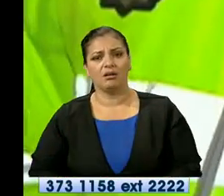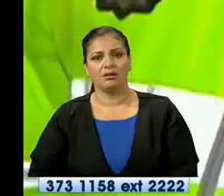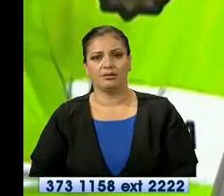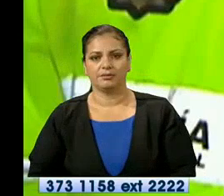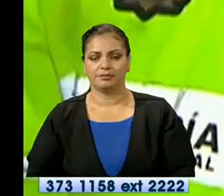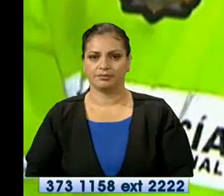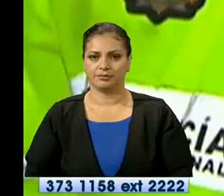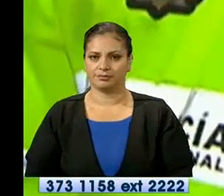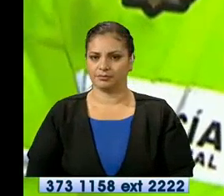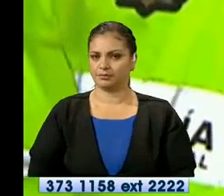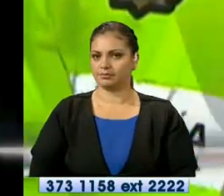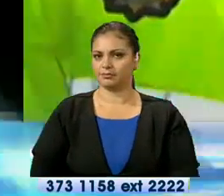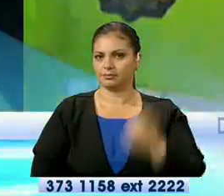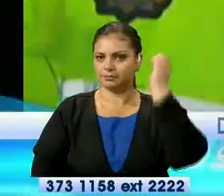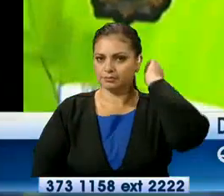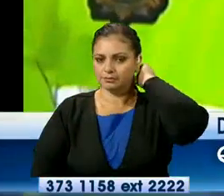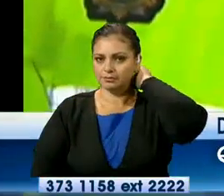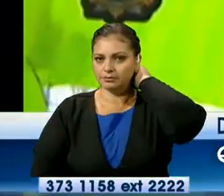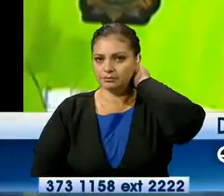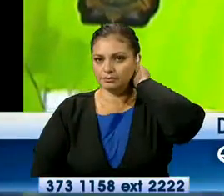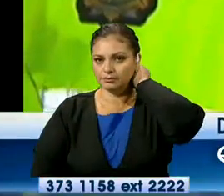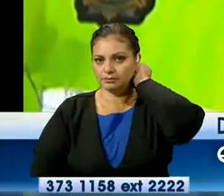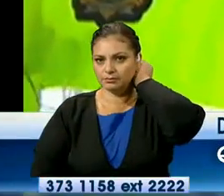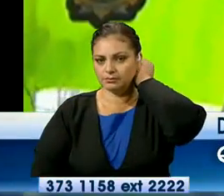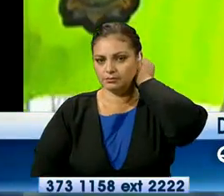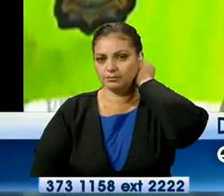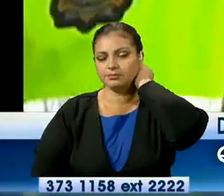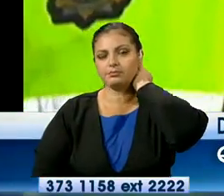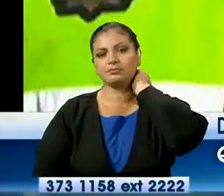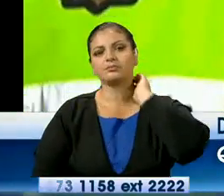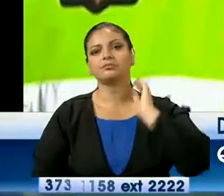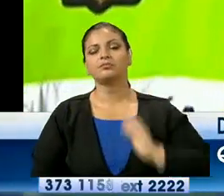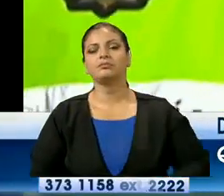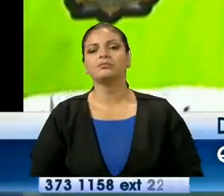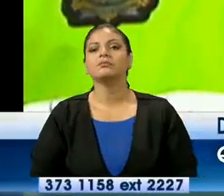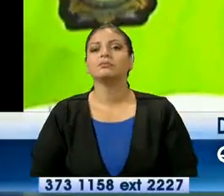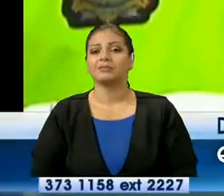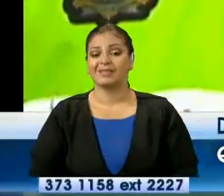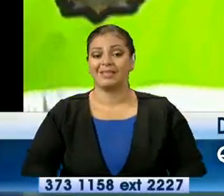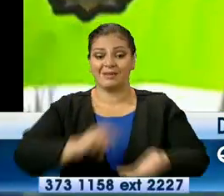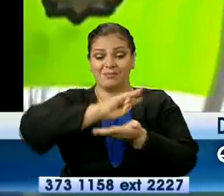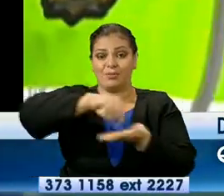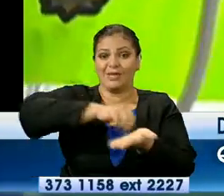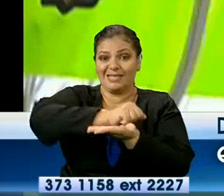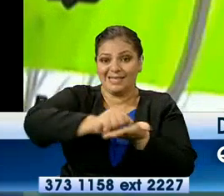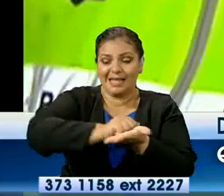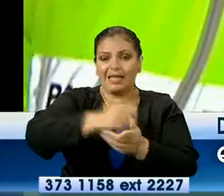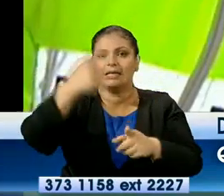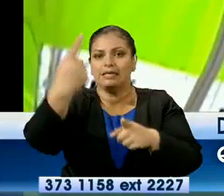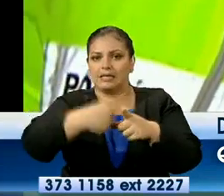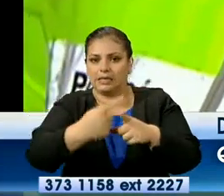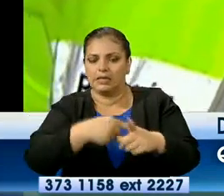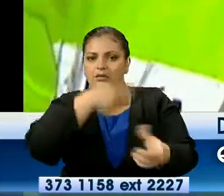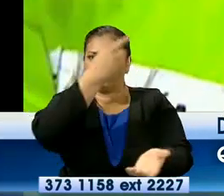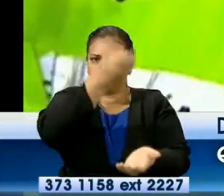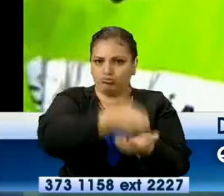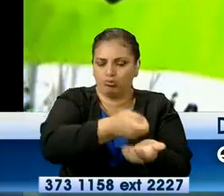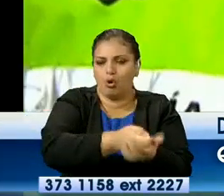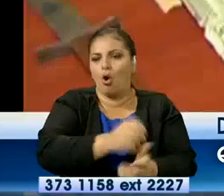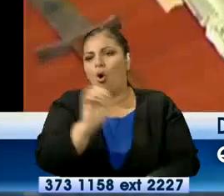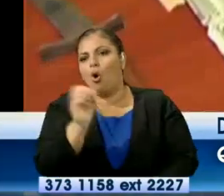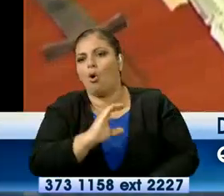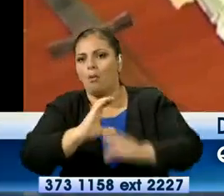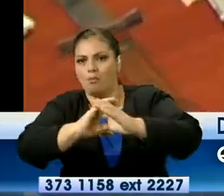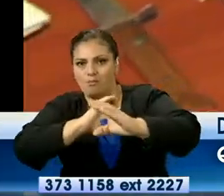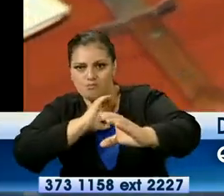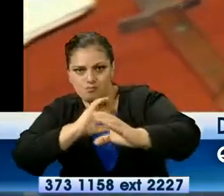El modo operandi de esta organización es que ellos procedían a intimidar o extorsionar a las cooperativas de transporte, a los comerciantes,